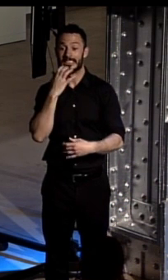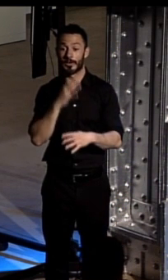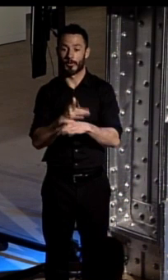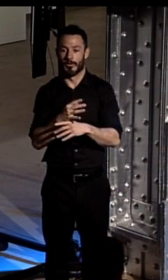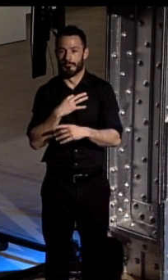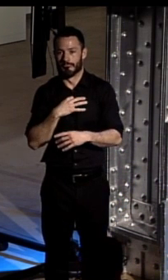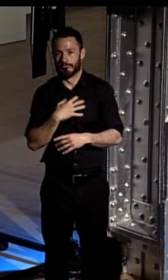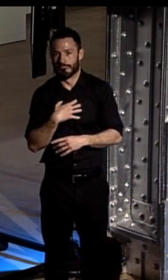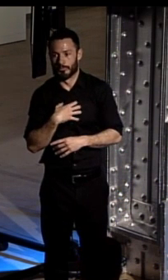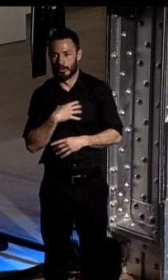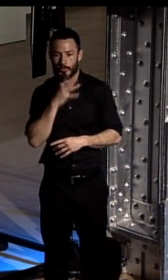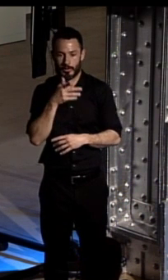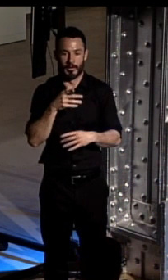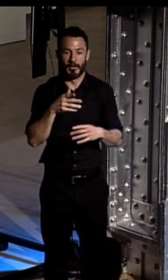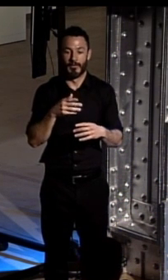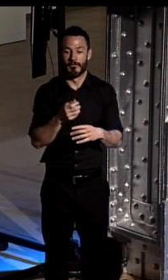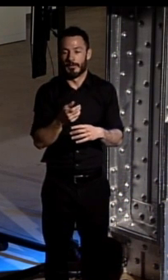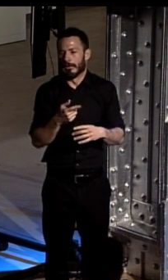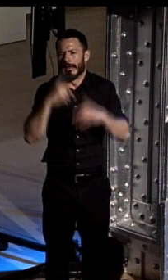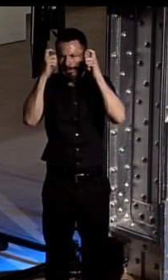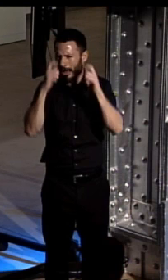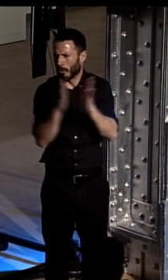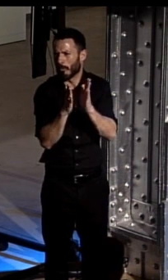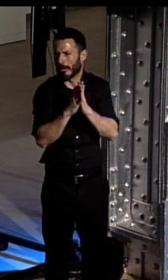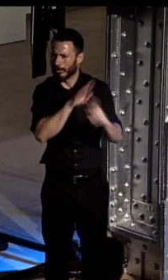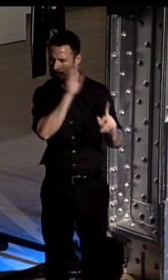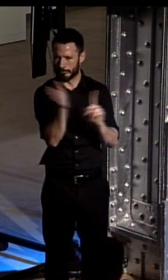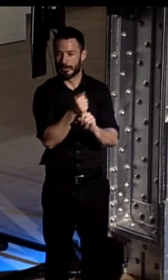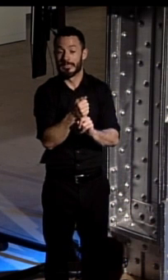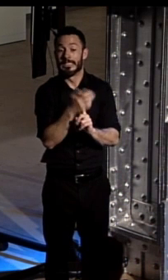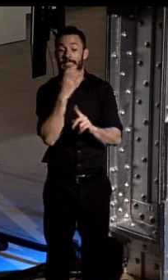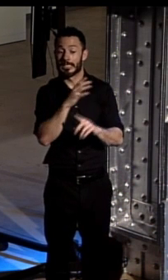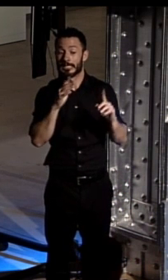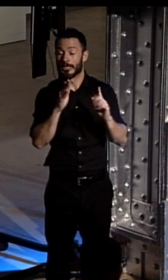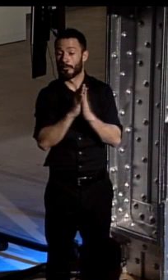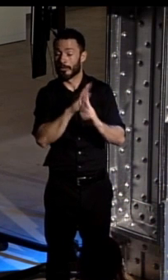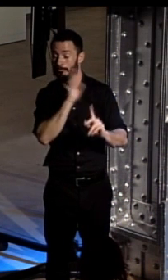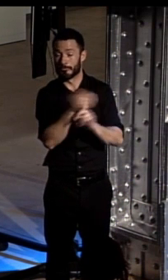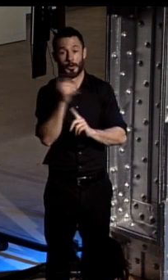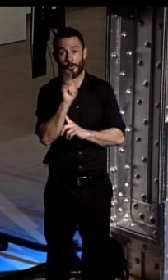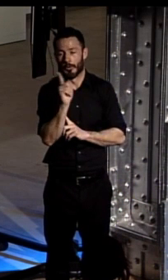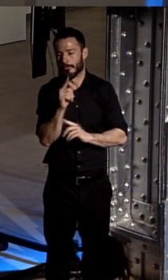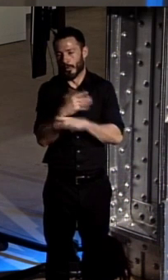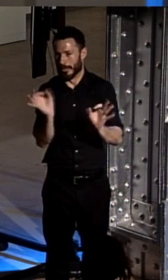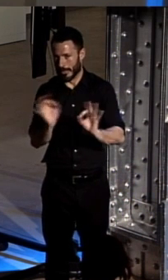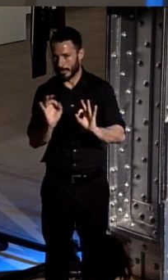el que justo había más gente que otra, trata de encontrar un compañero donde lo pueda y el que no juega. Van a jugar la pulsera china con 2